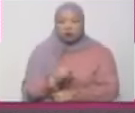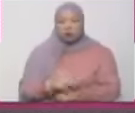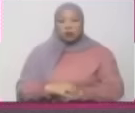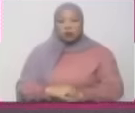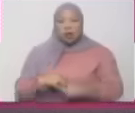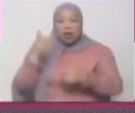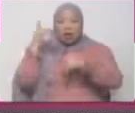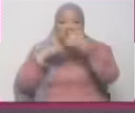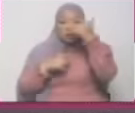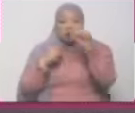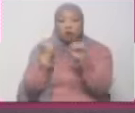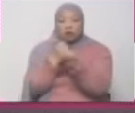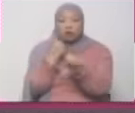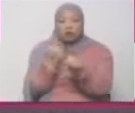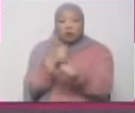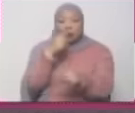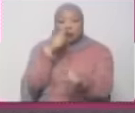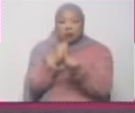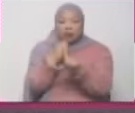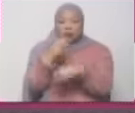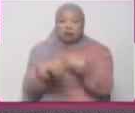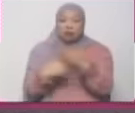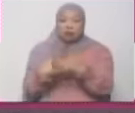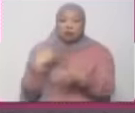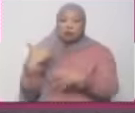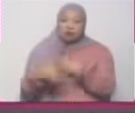Chávez no se creía un mesías.